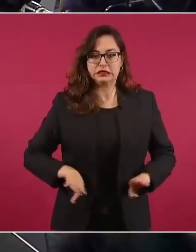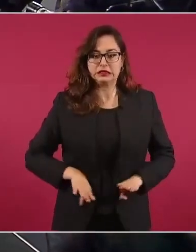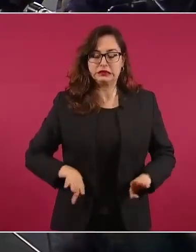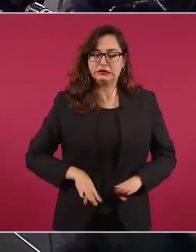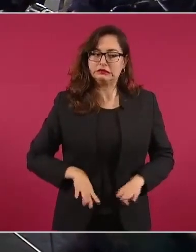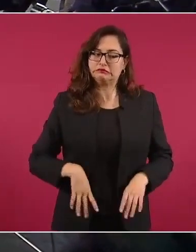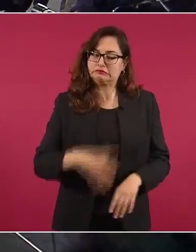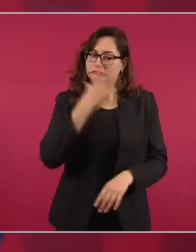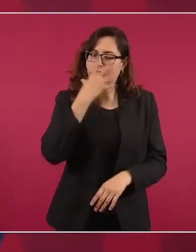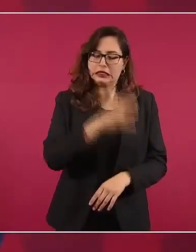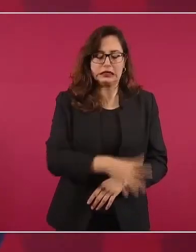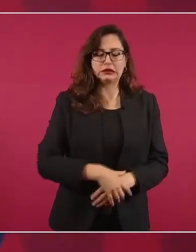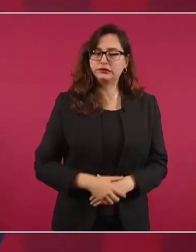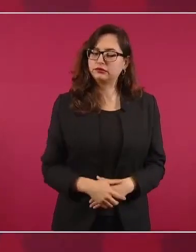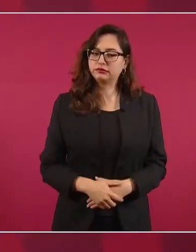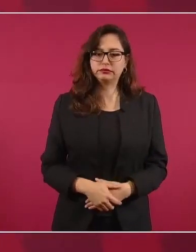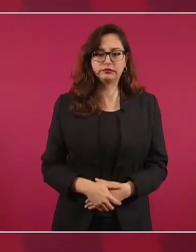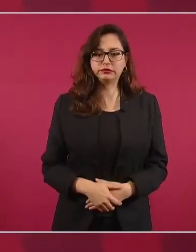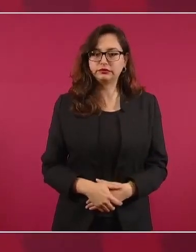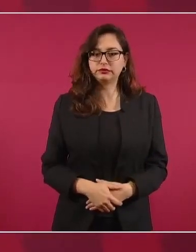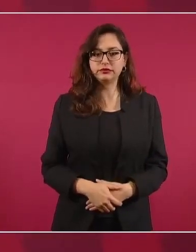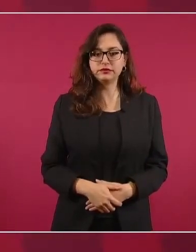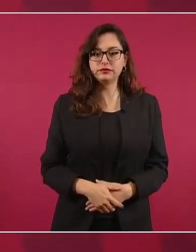la verdad, o sea,